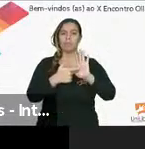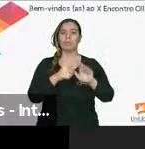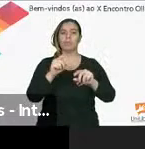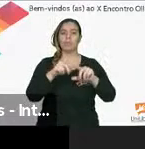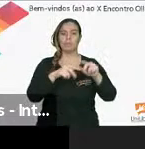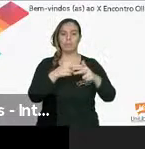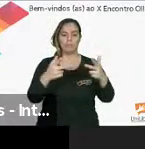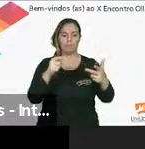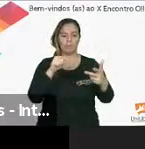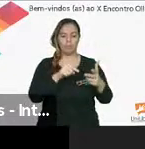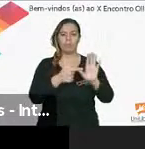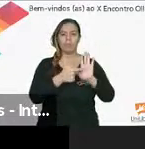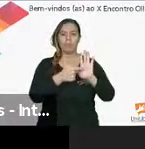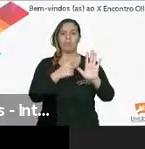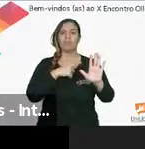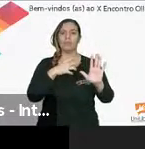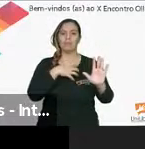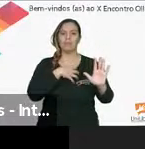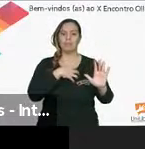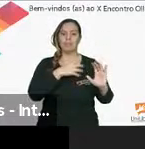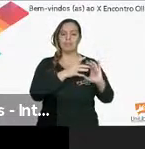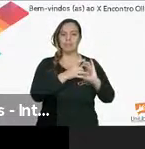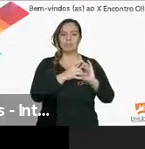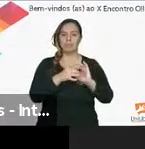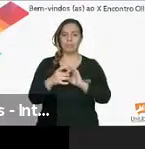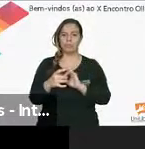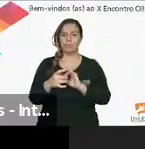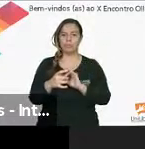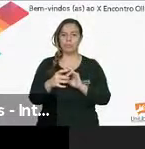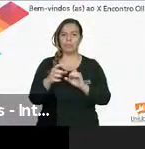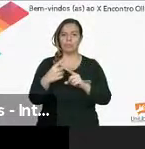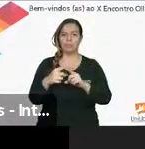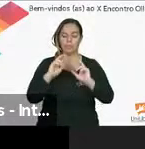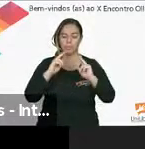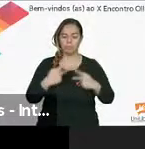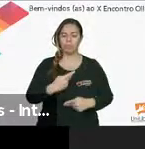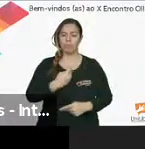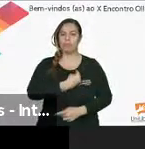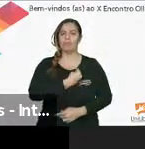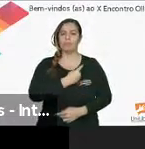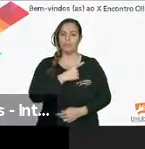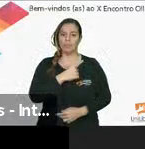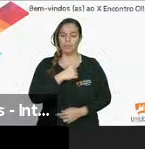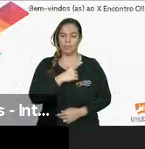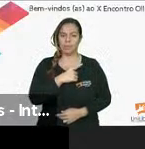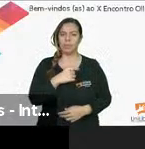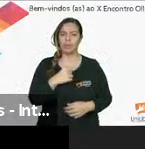tienen sentido en la existencia de ese ente. Y que por